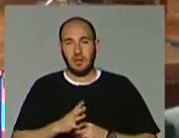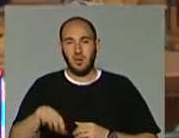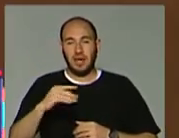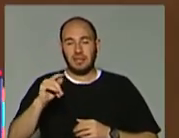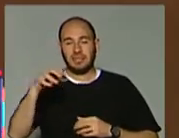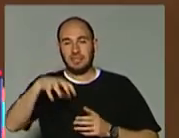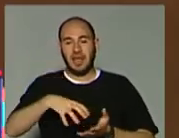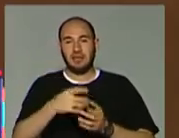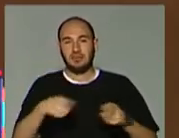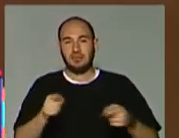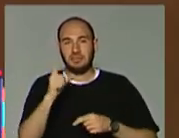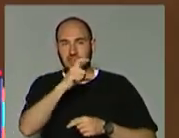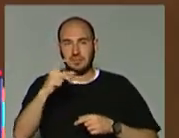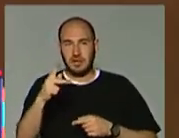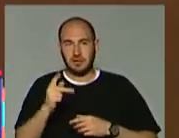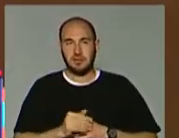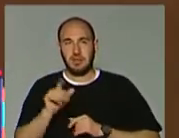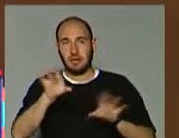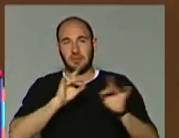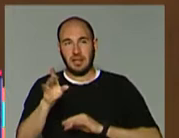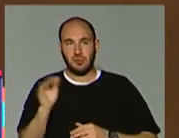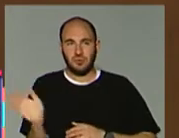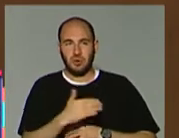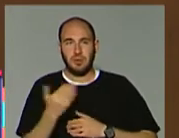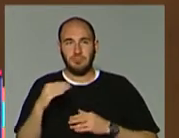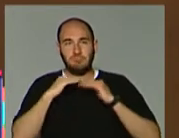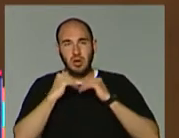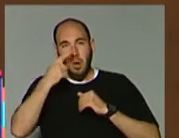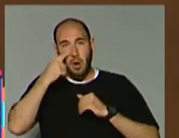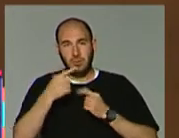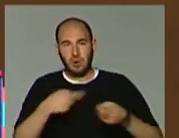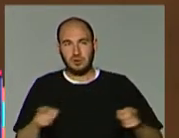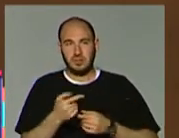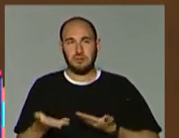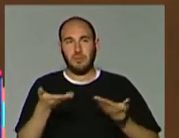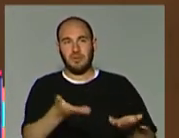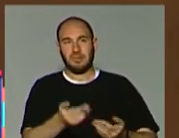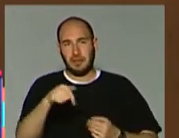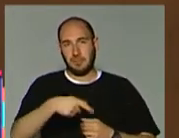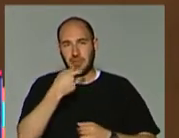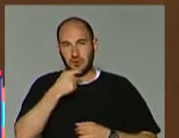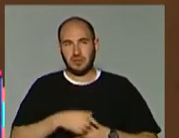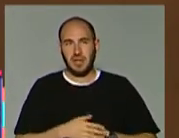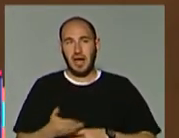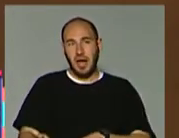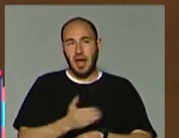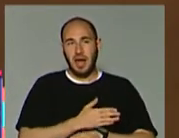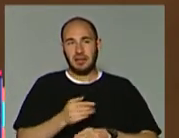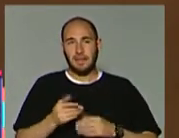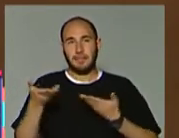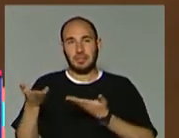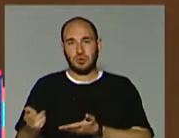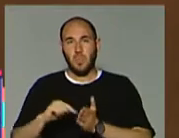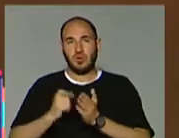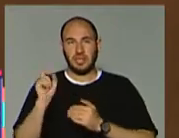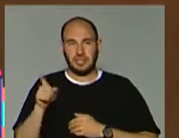Sala Sinfónica del CCK. Invitadísimos a presenciar el último concierto que vamos a dar aquí en Mendoza, previo a nuestras presentaciones